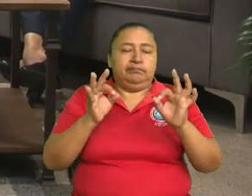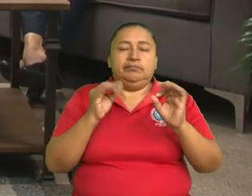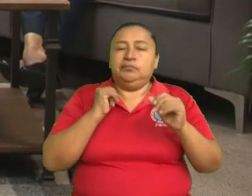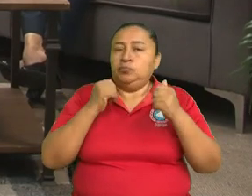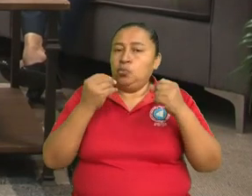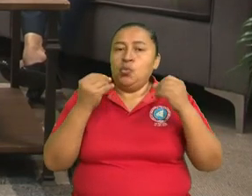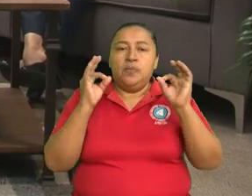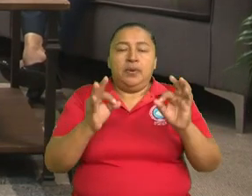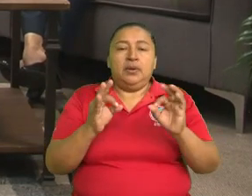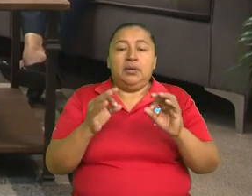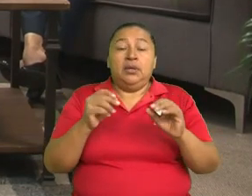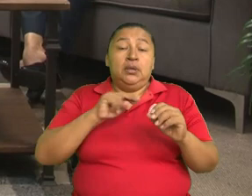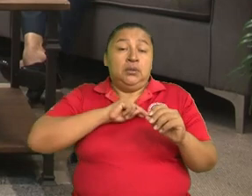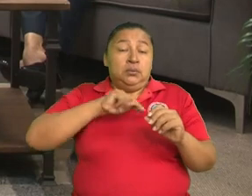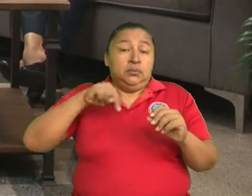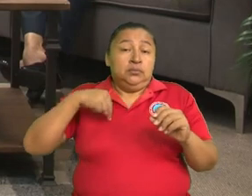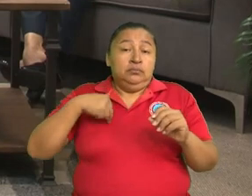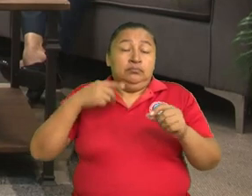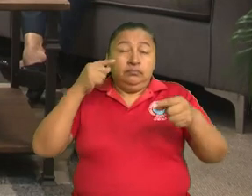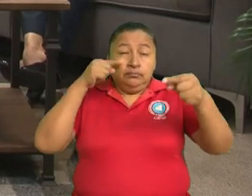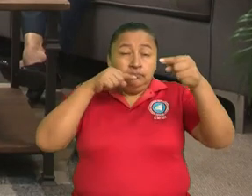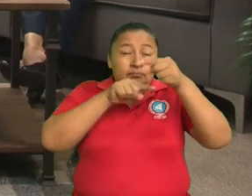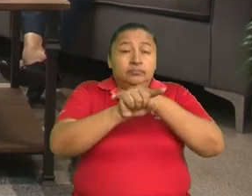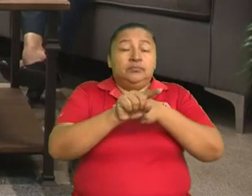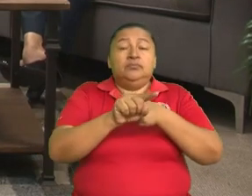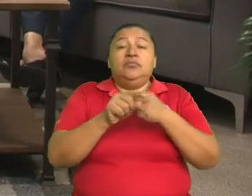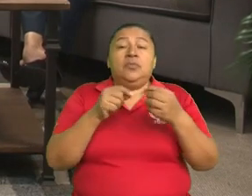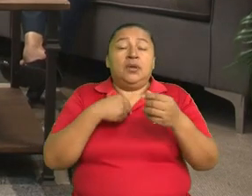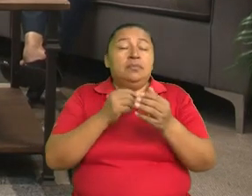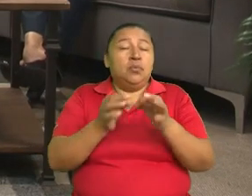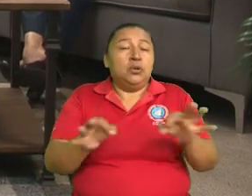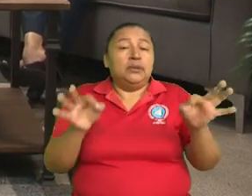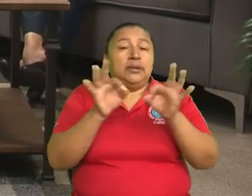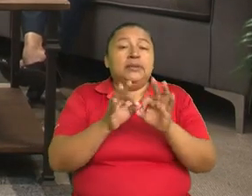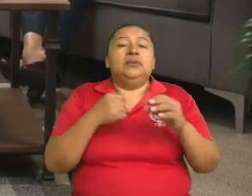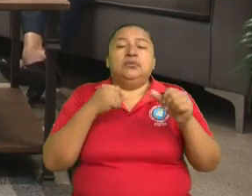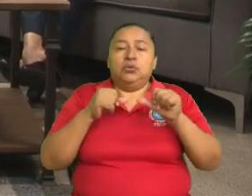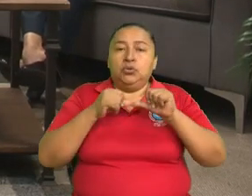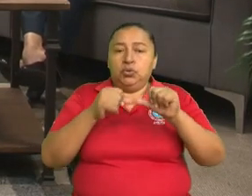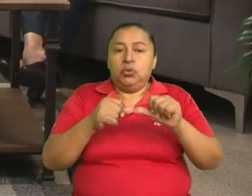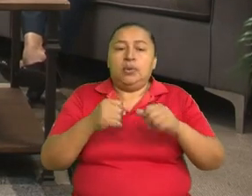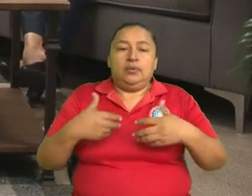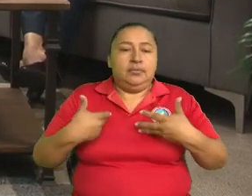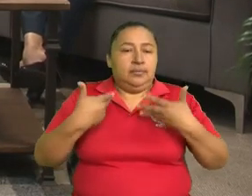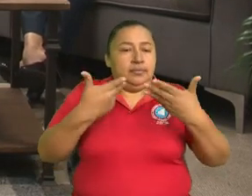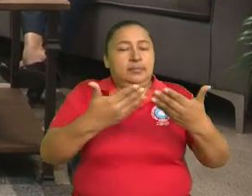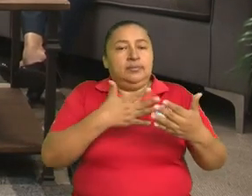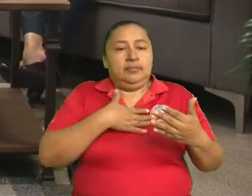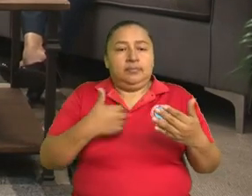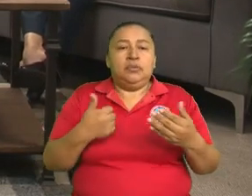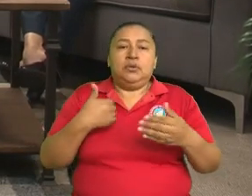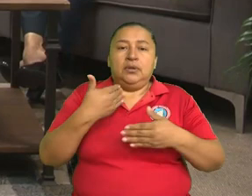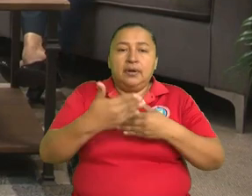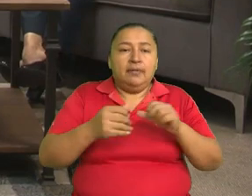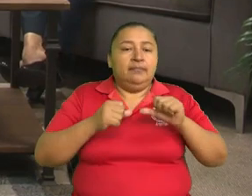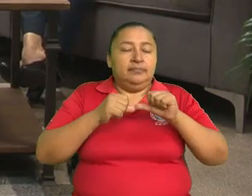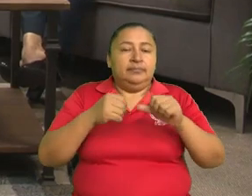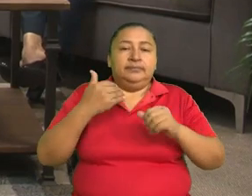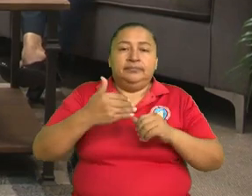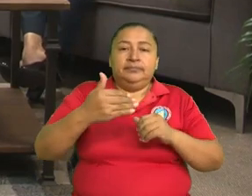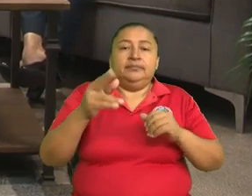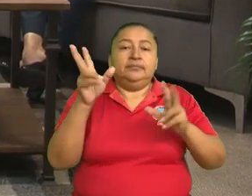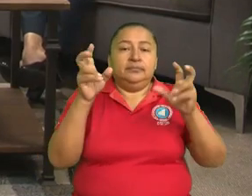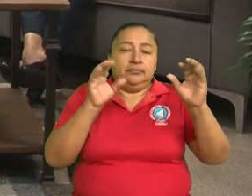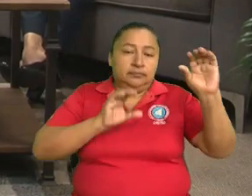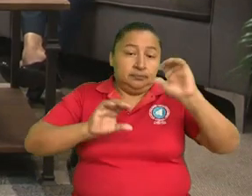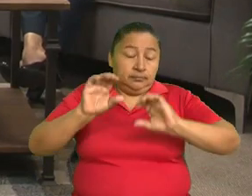extraordinaria. Y nuestro reto, nuestro desafío fundamental es continuar dando lo mejor y avanzando en el tema científico,